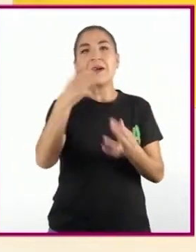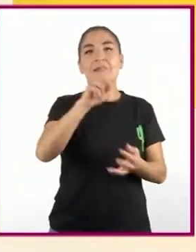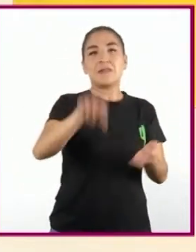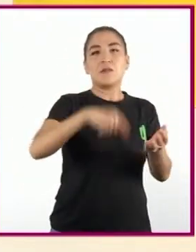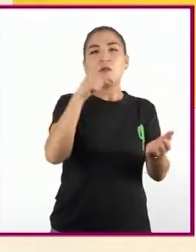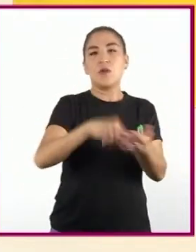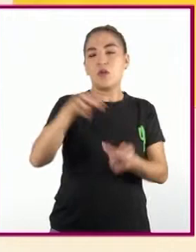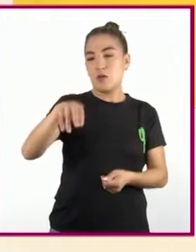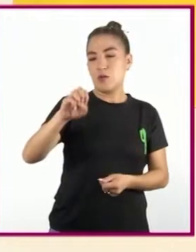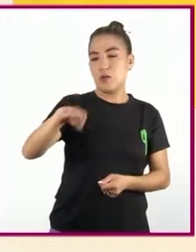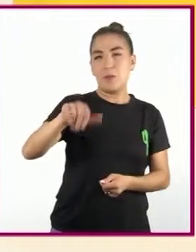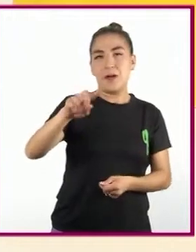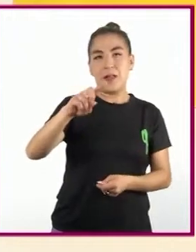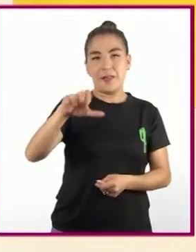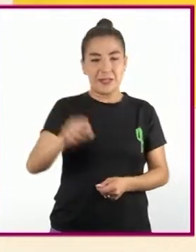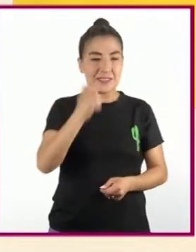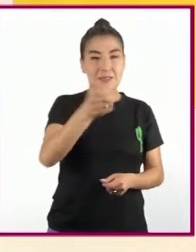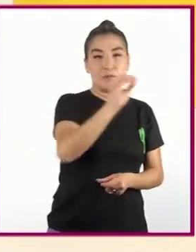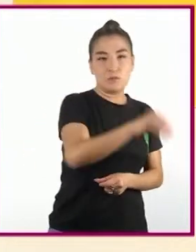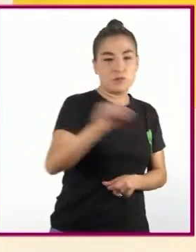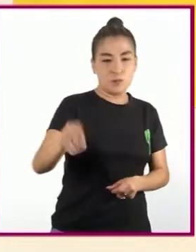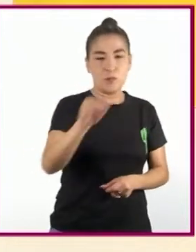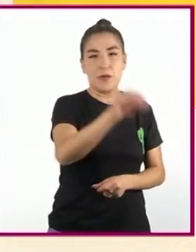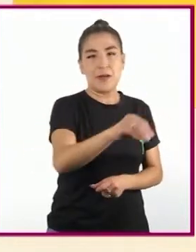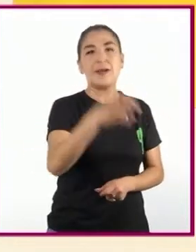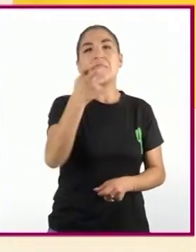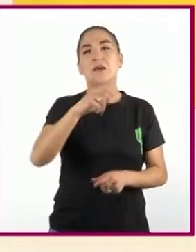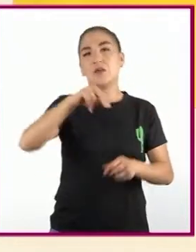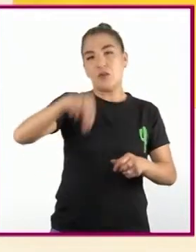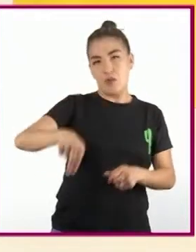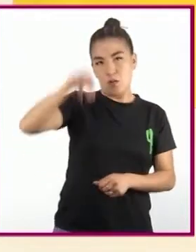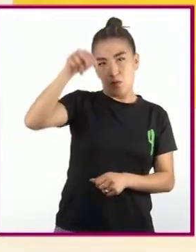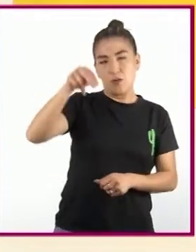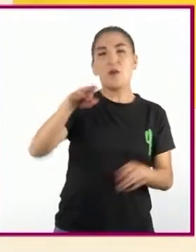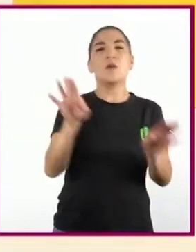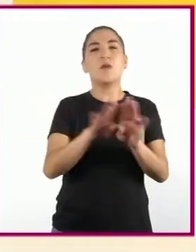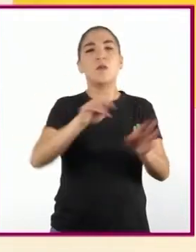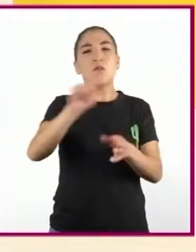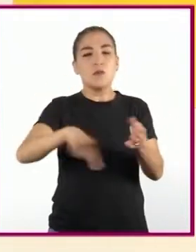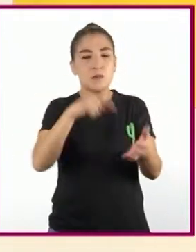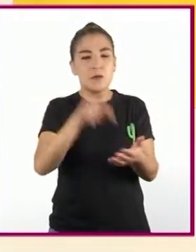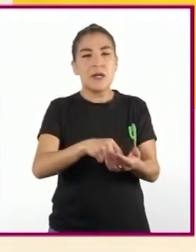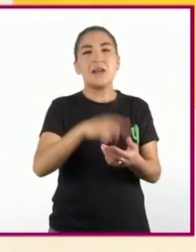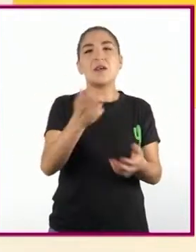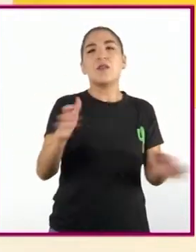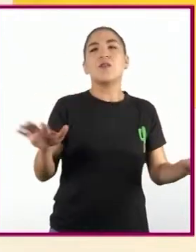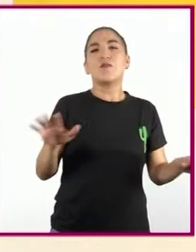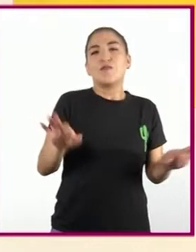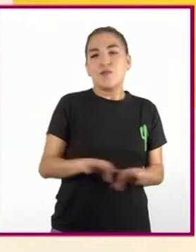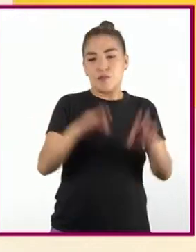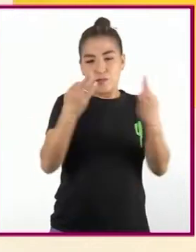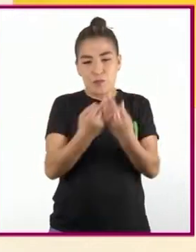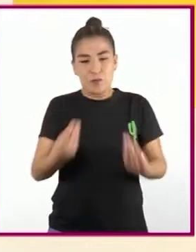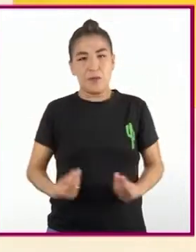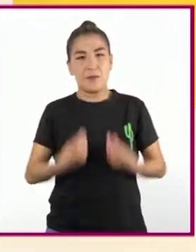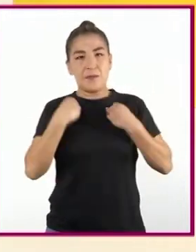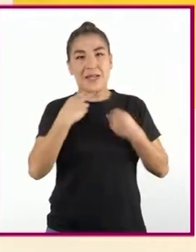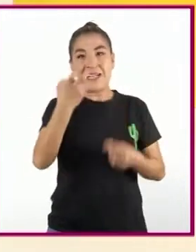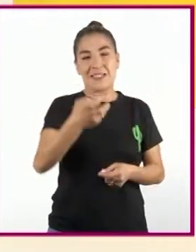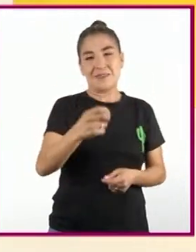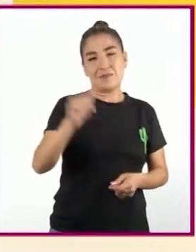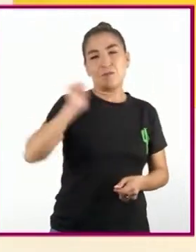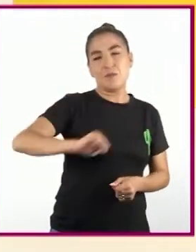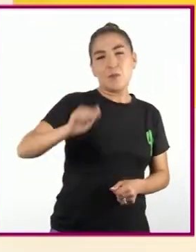sociedades nómadas y seminómadas del norte, grupos belicosos que forjarían nuevas formas de vida en los antiguos pobladores